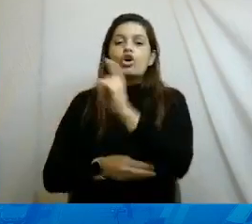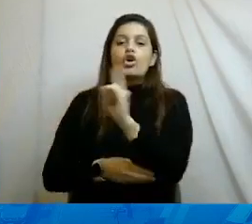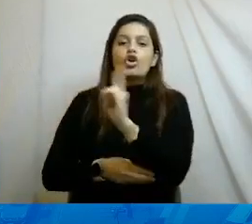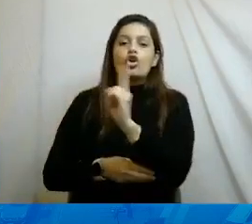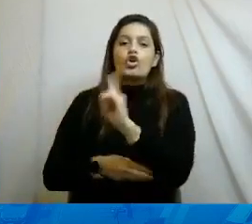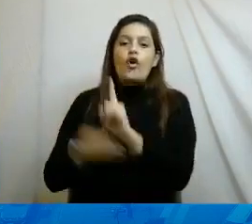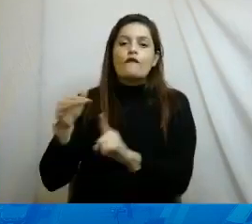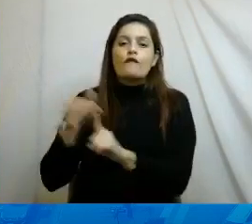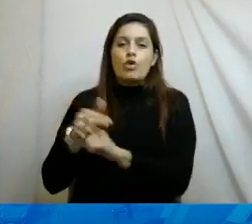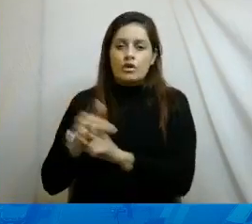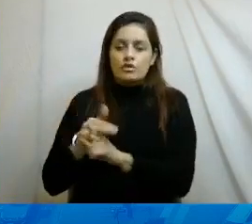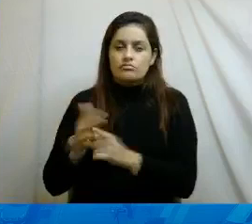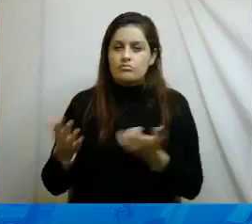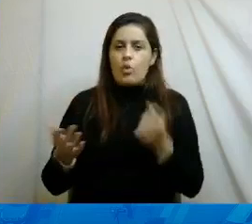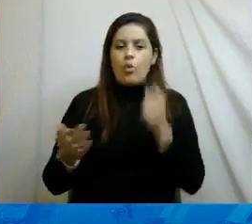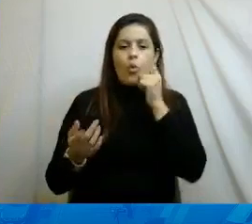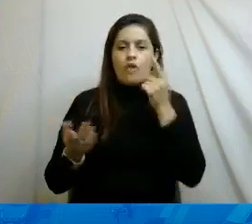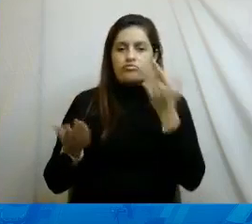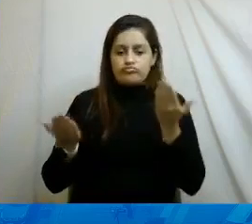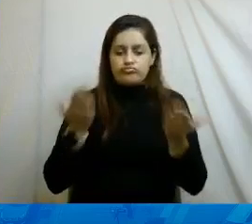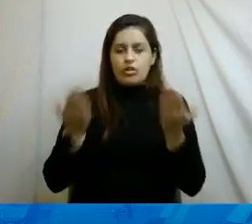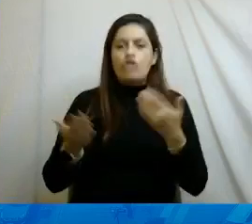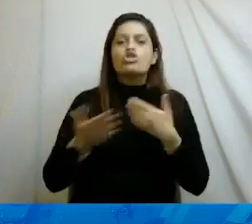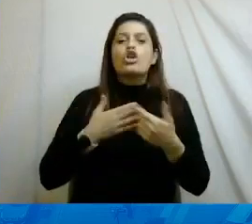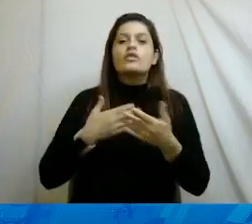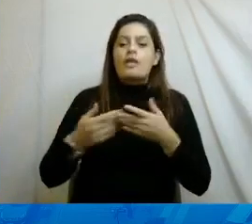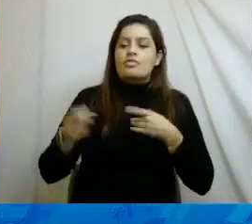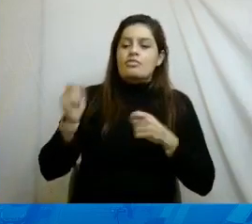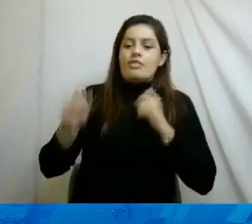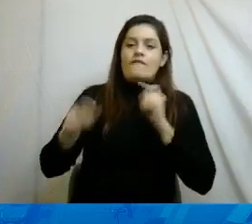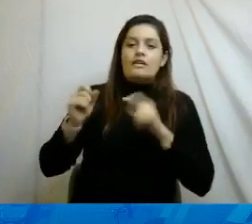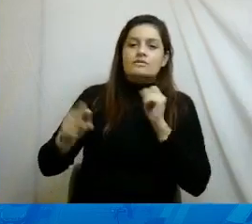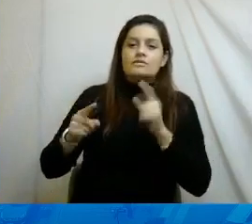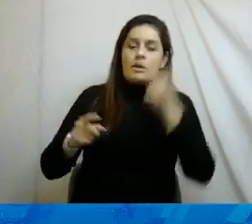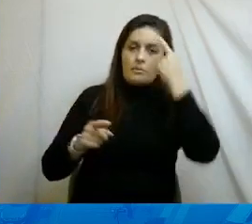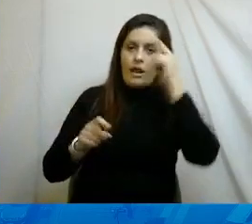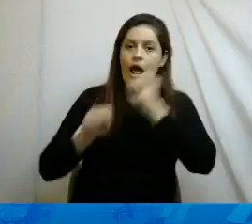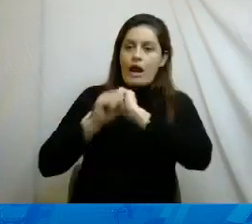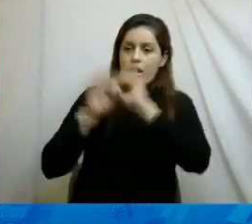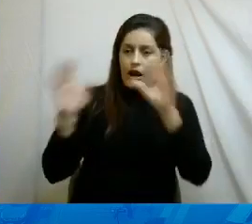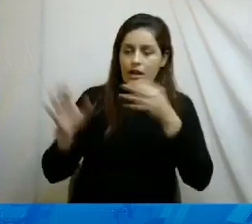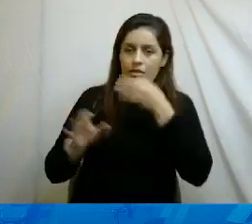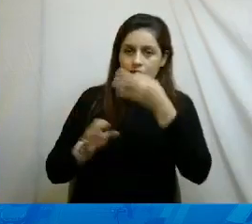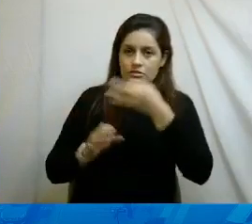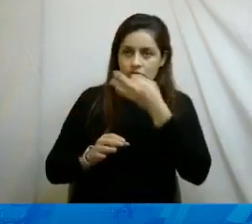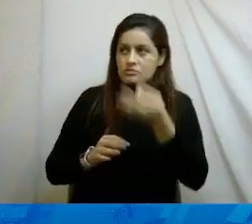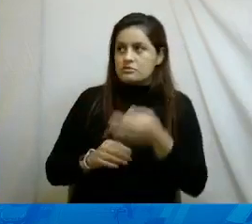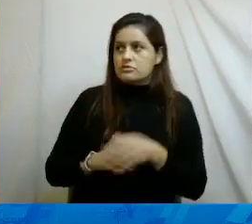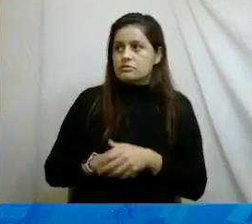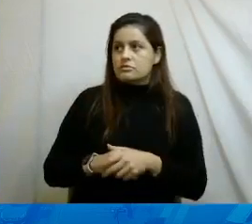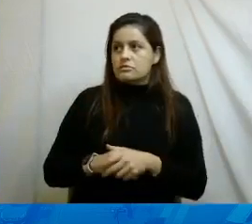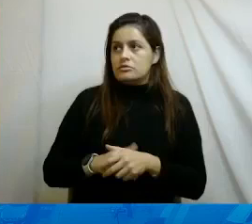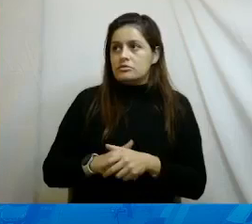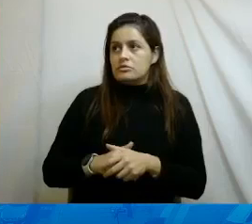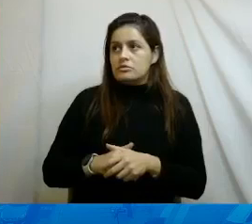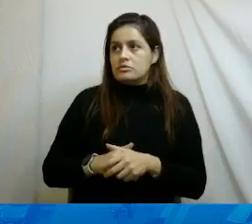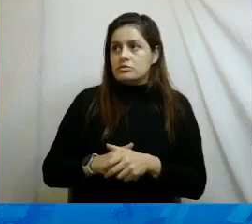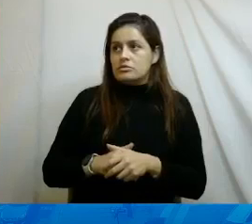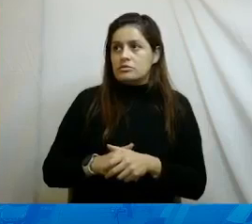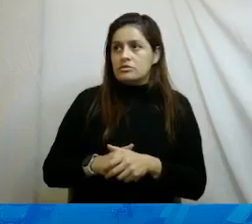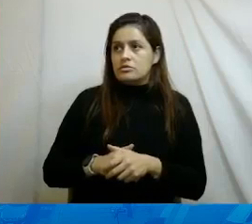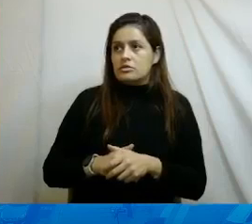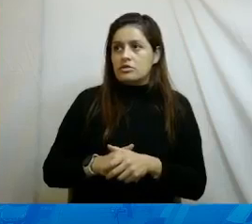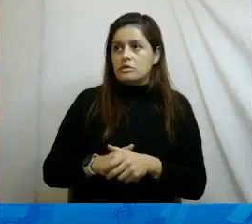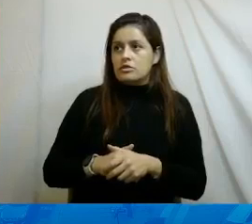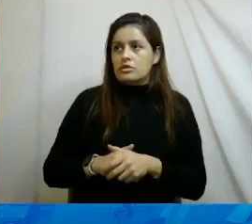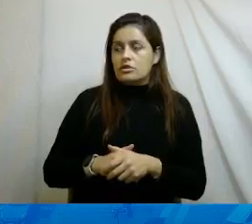había bullying. ¿Dónde estaba esa defensa también para aclarar esos dichos? Evidentemente yo me puse aquí en la defensa de quien creí